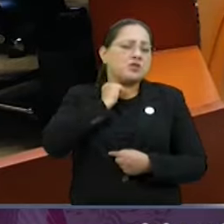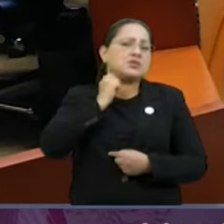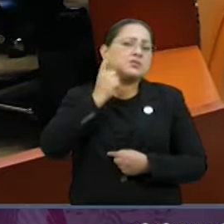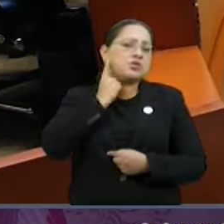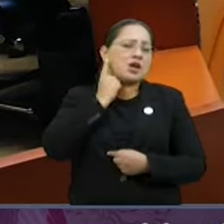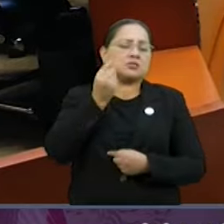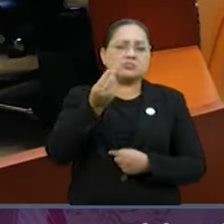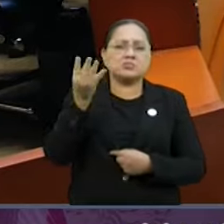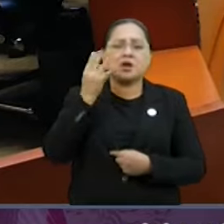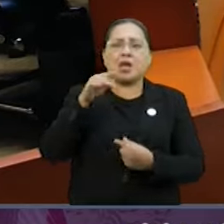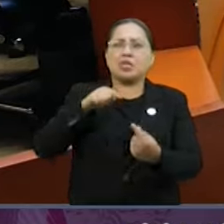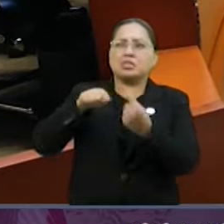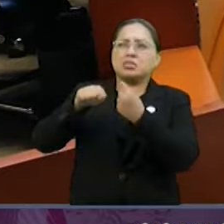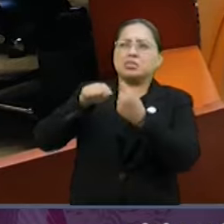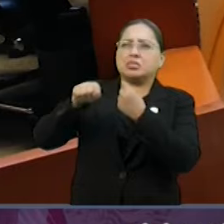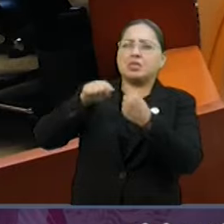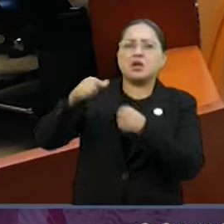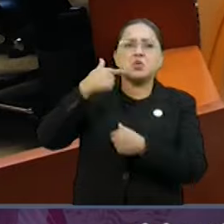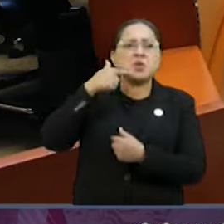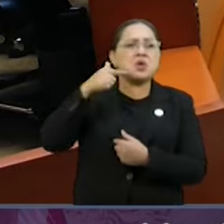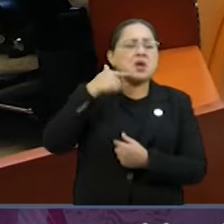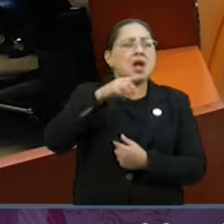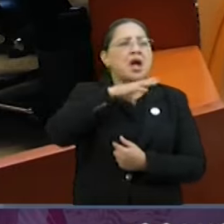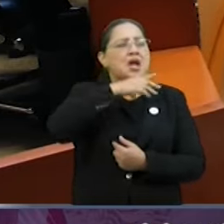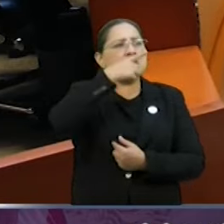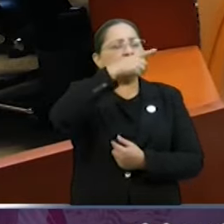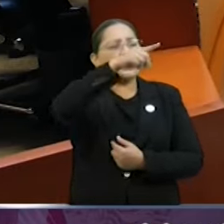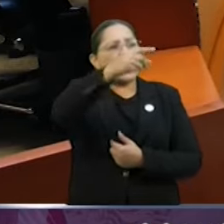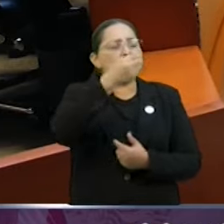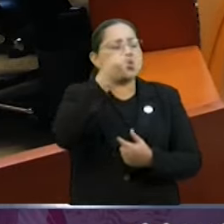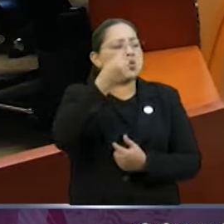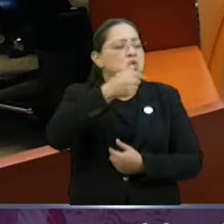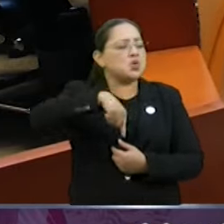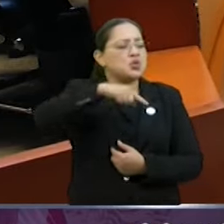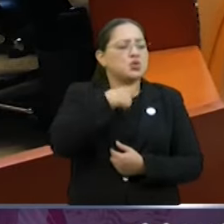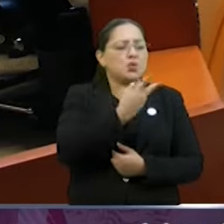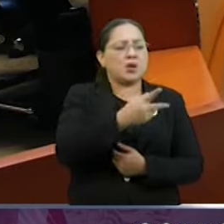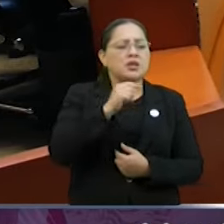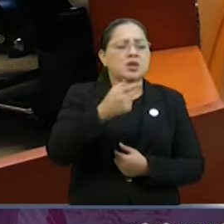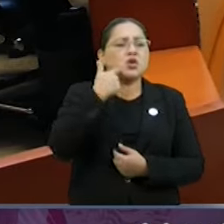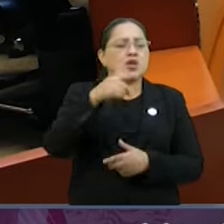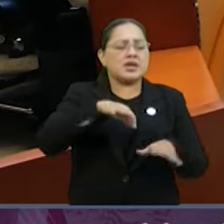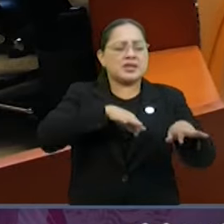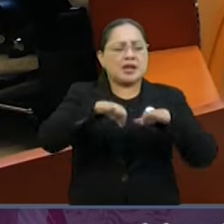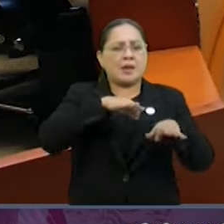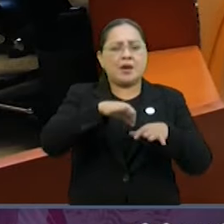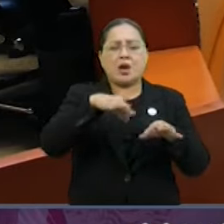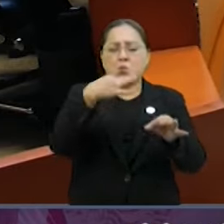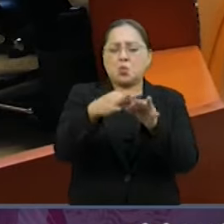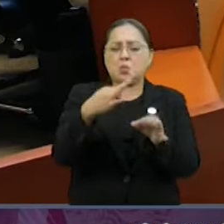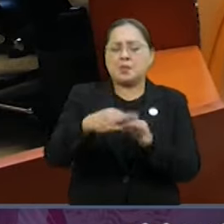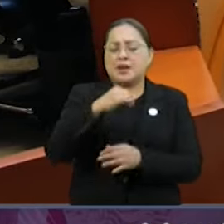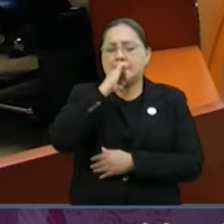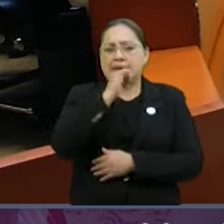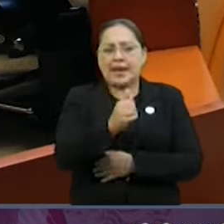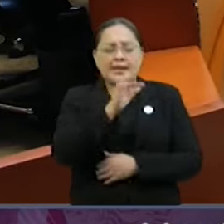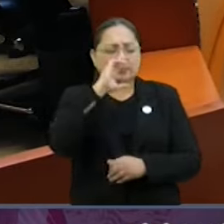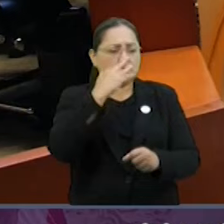legisladores golpeteando y diciendo que en la 4T no queremos cumplir con nuestra